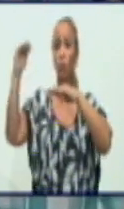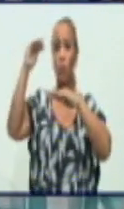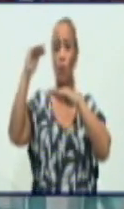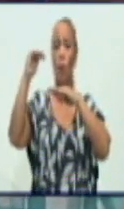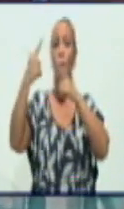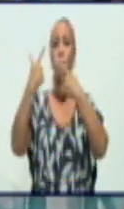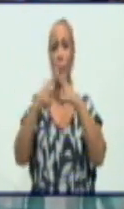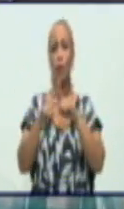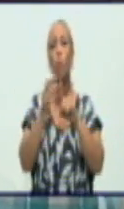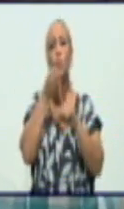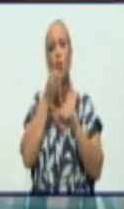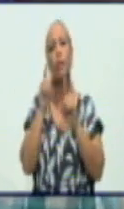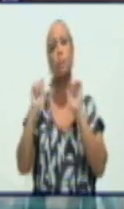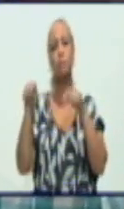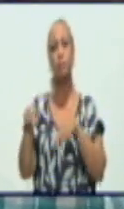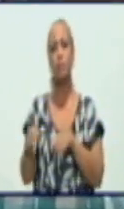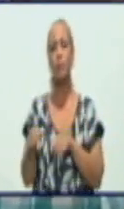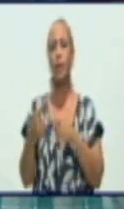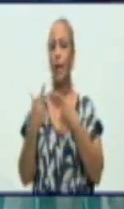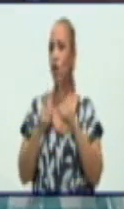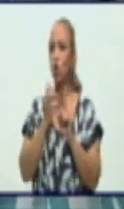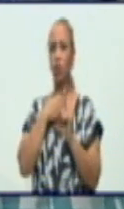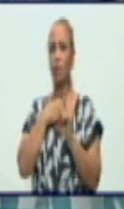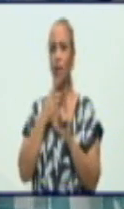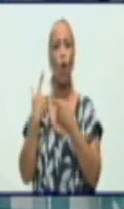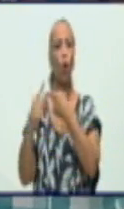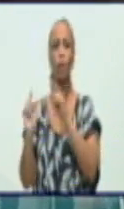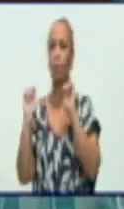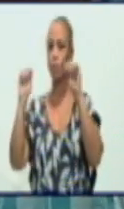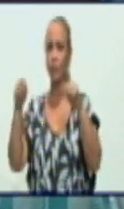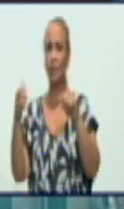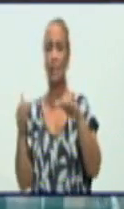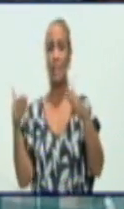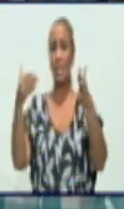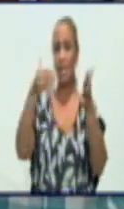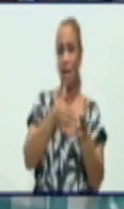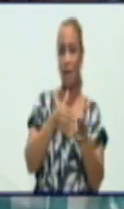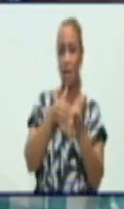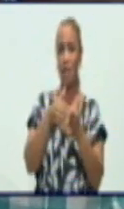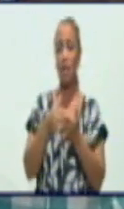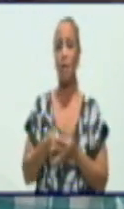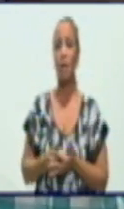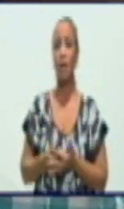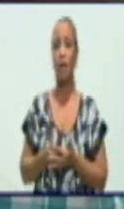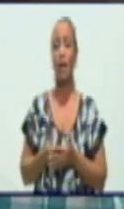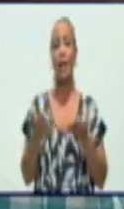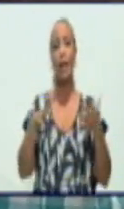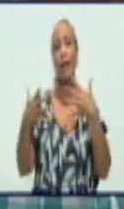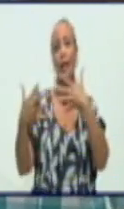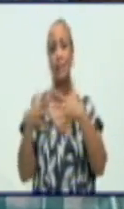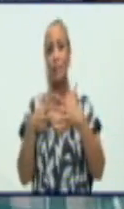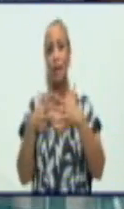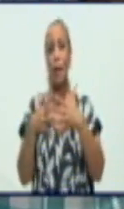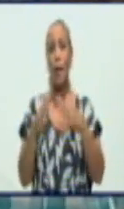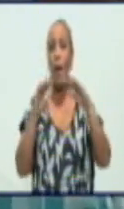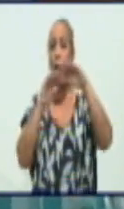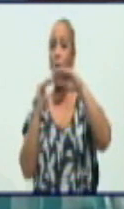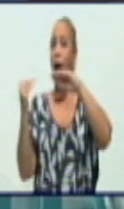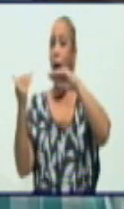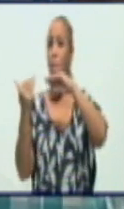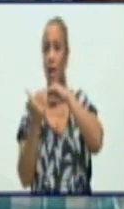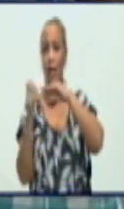trayectoria posible él no tiene otra posibilidad en estos momentos de llegar ahí de entre jamaica y grama es decir que